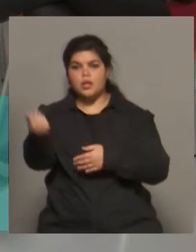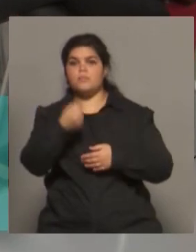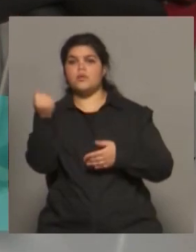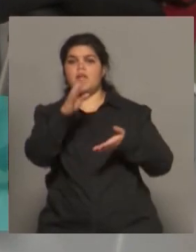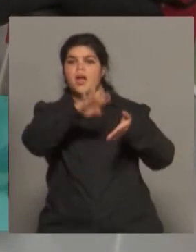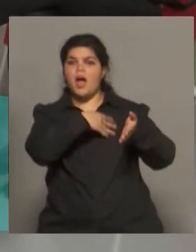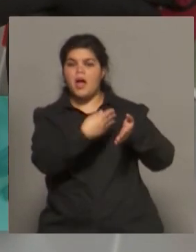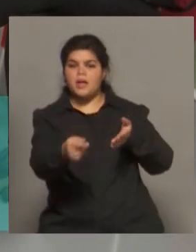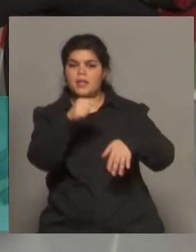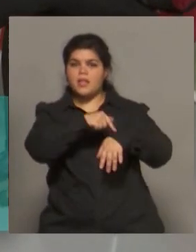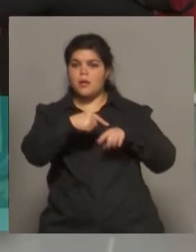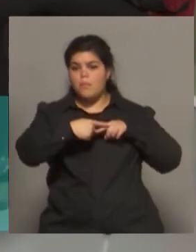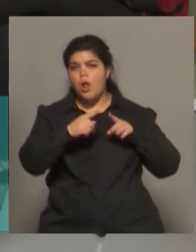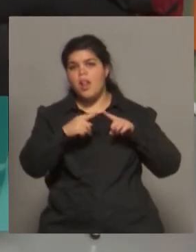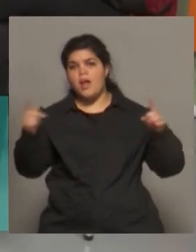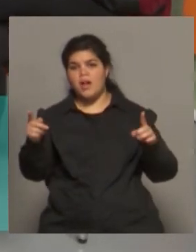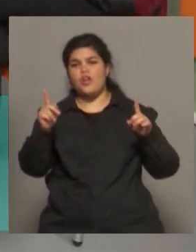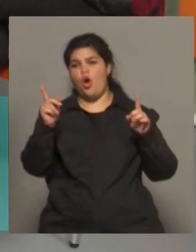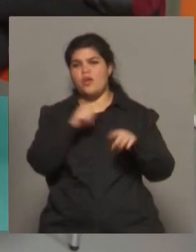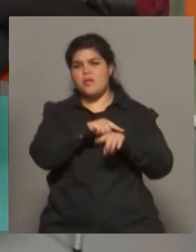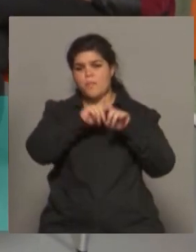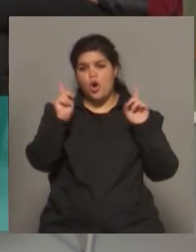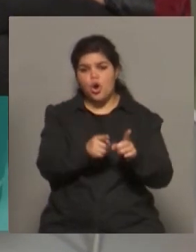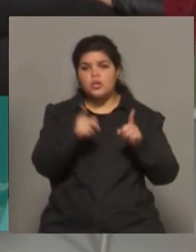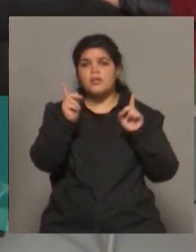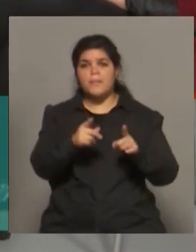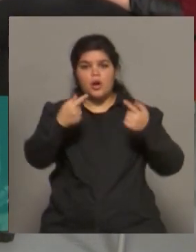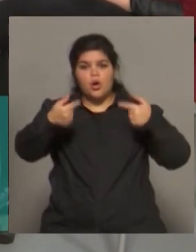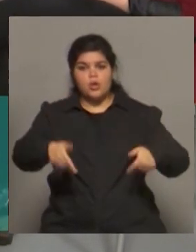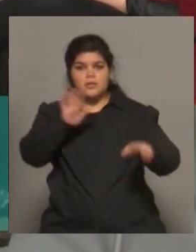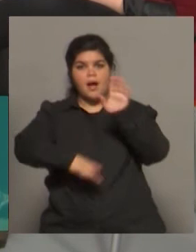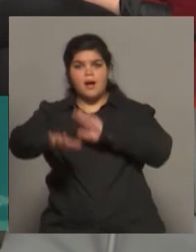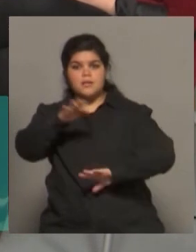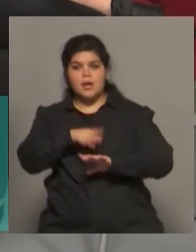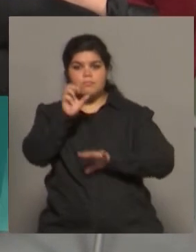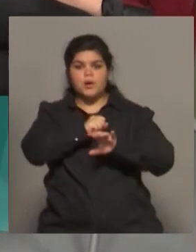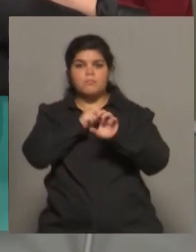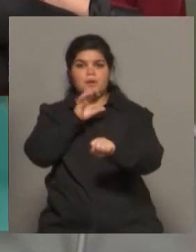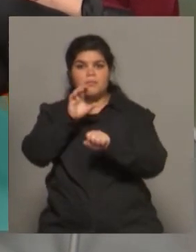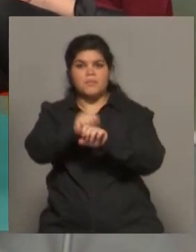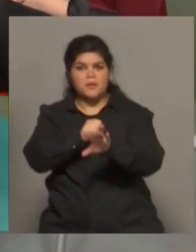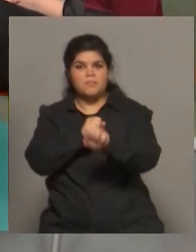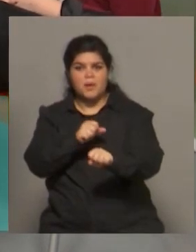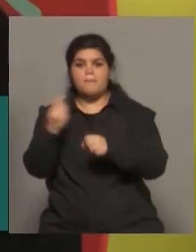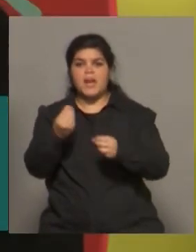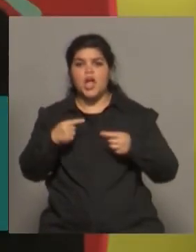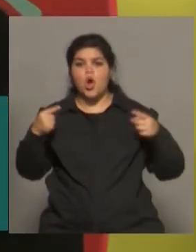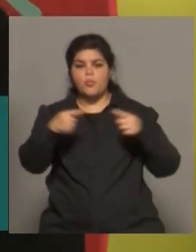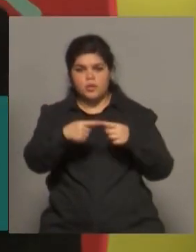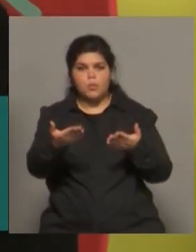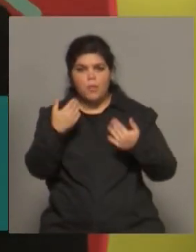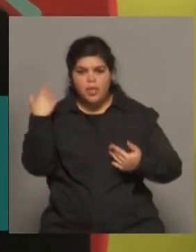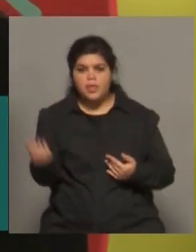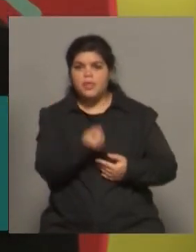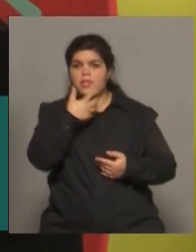a largo plazo especialmente y a corto plazo de pequeñas acciones para ir concretando objetivos y que se vea